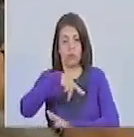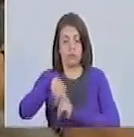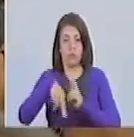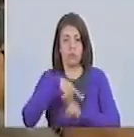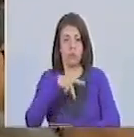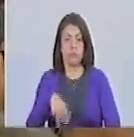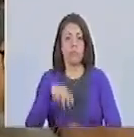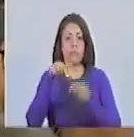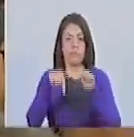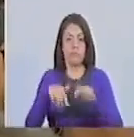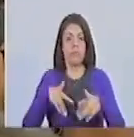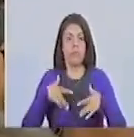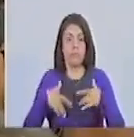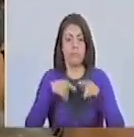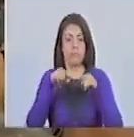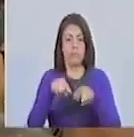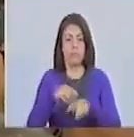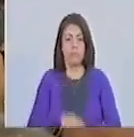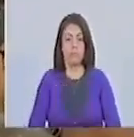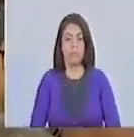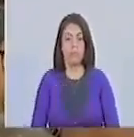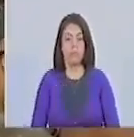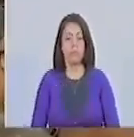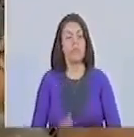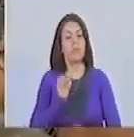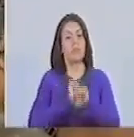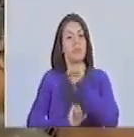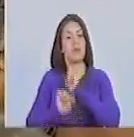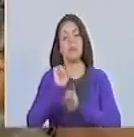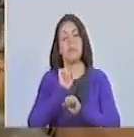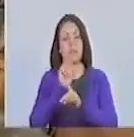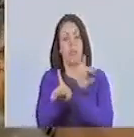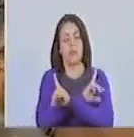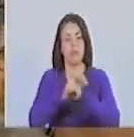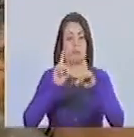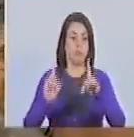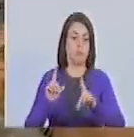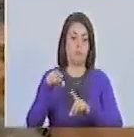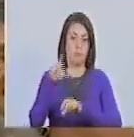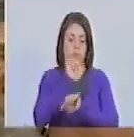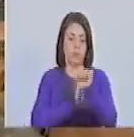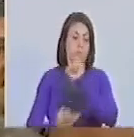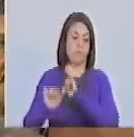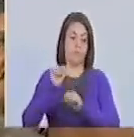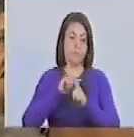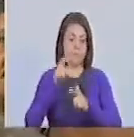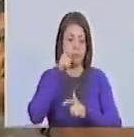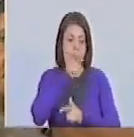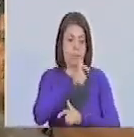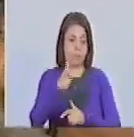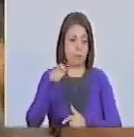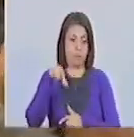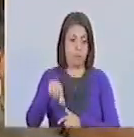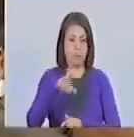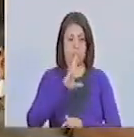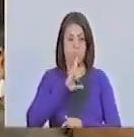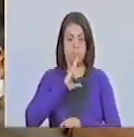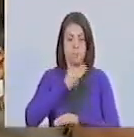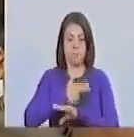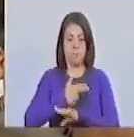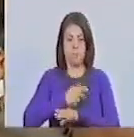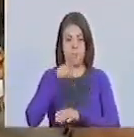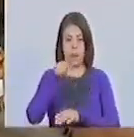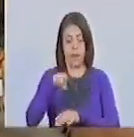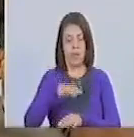revolucionario en esos eventos, en defensa de la democracia, en defensa de la soberanía de Honduras, y